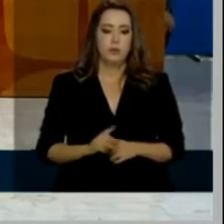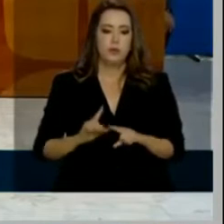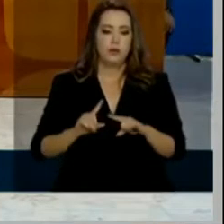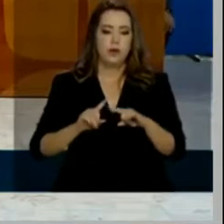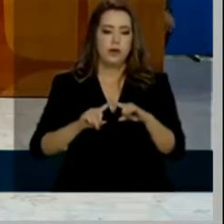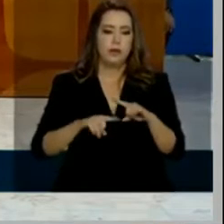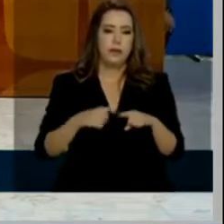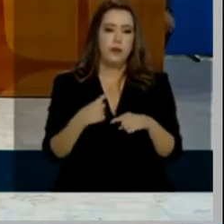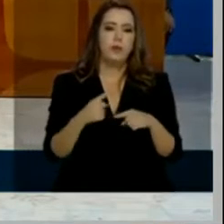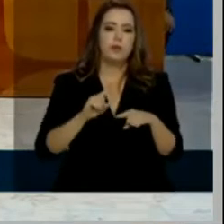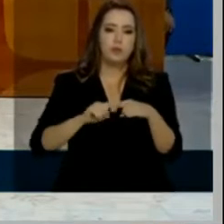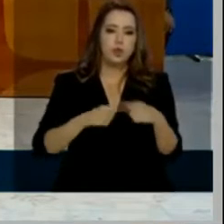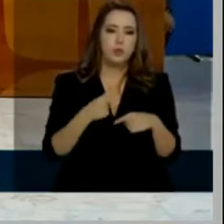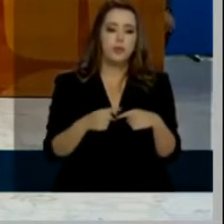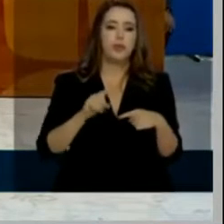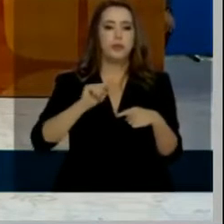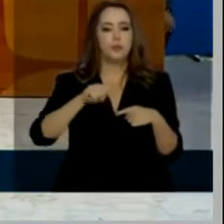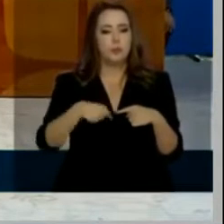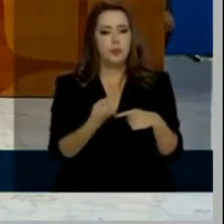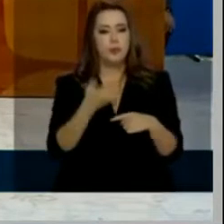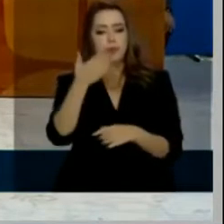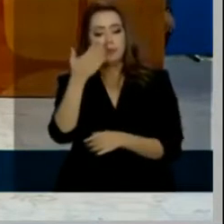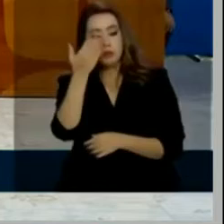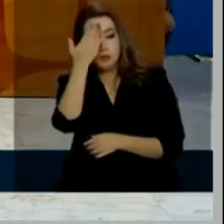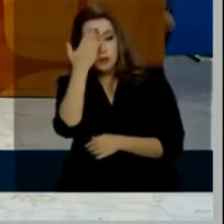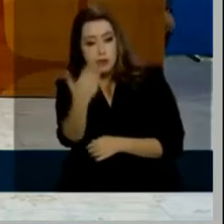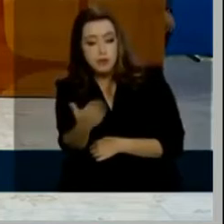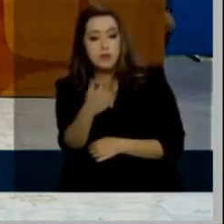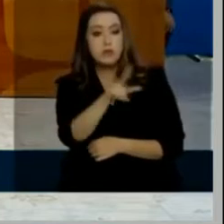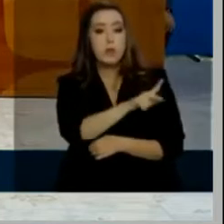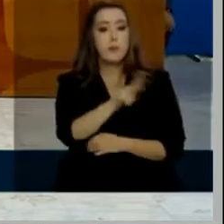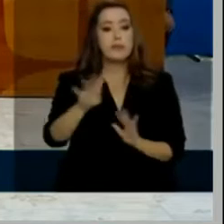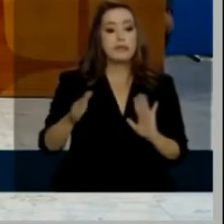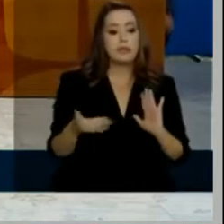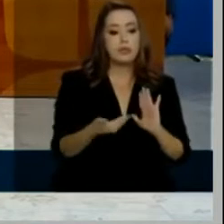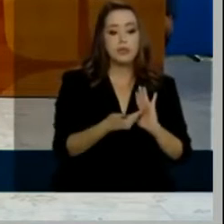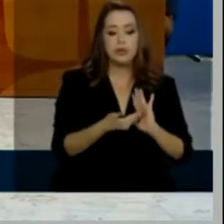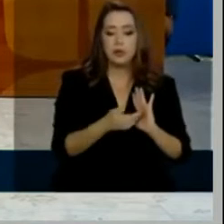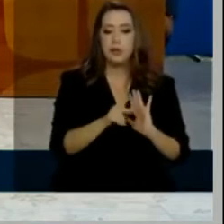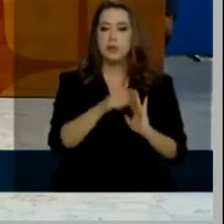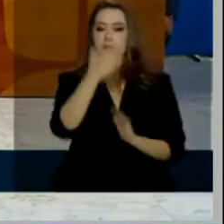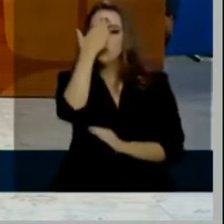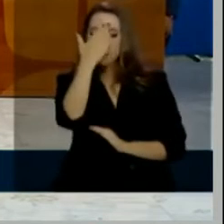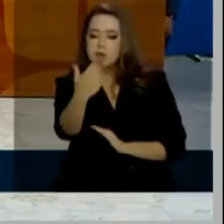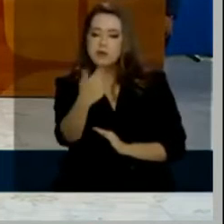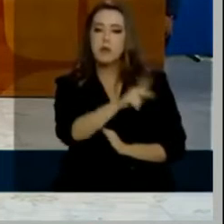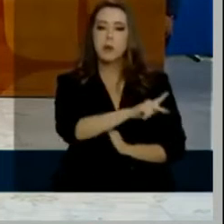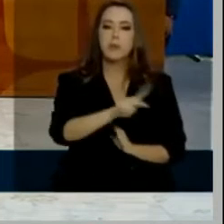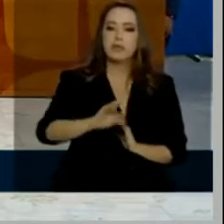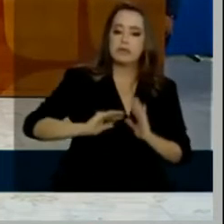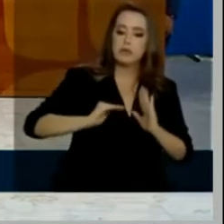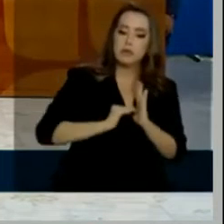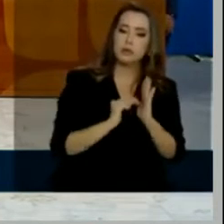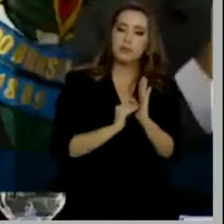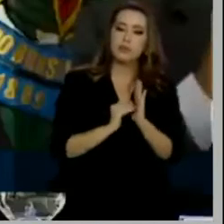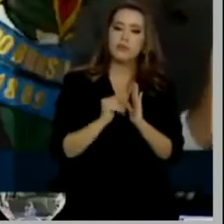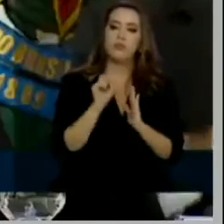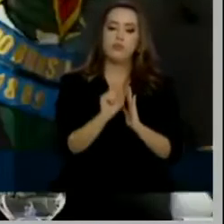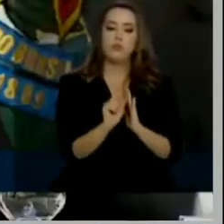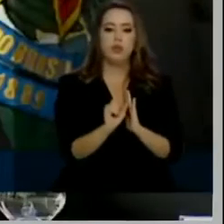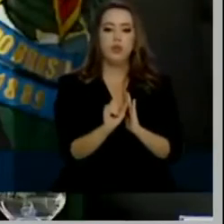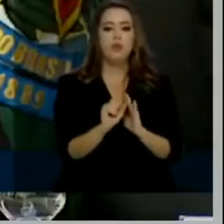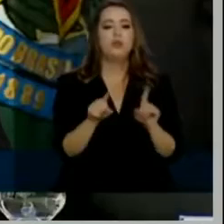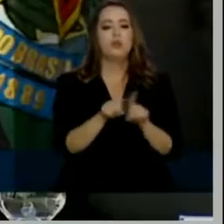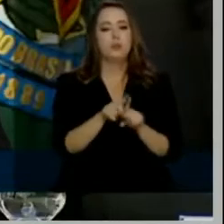Por otra parte, el presidente brasileño durante la jornada de anoche de ayer decretó una medida provisoria para